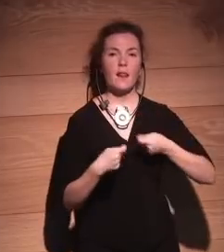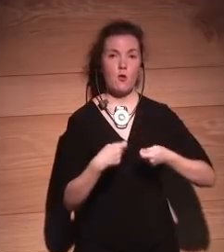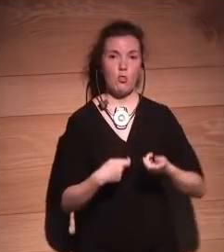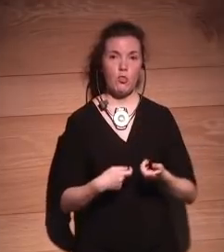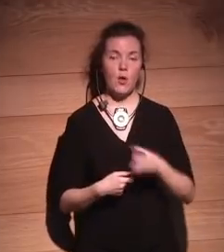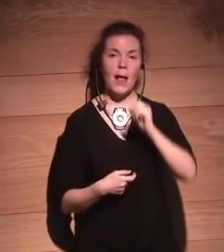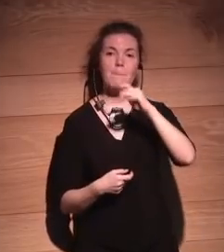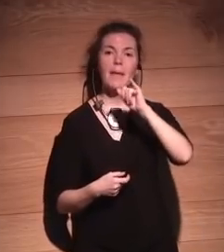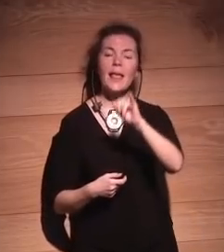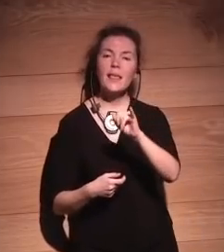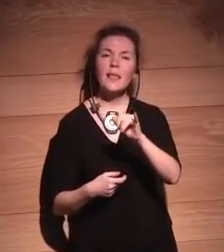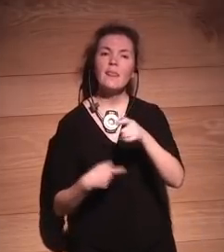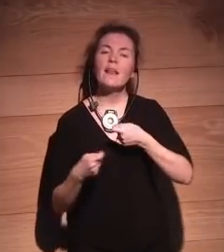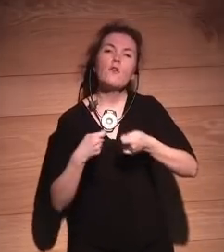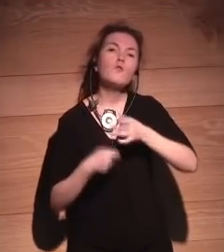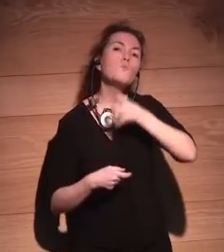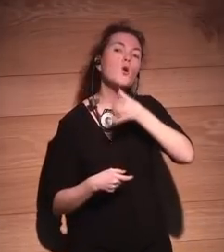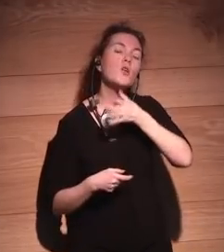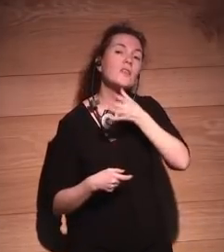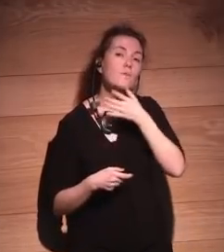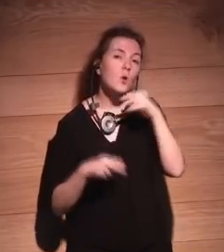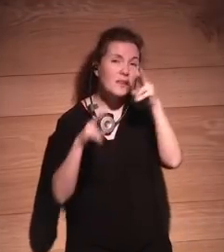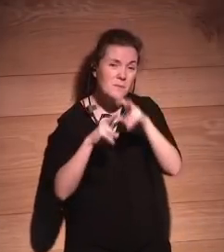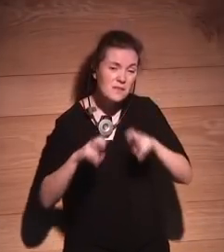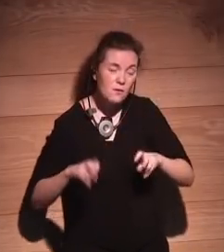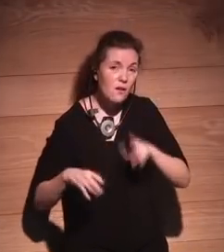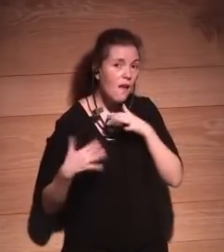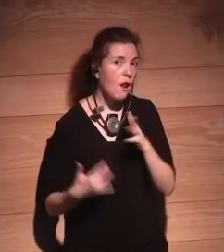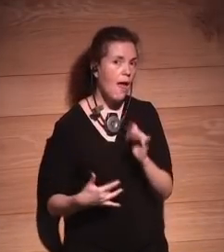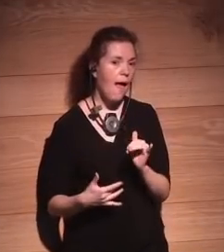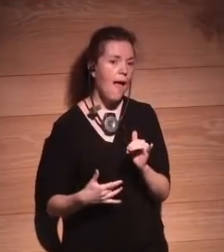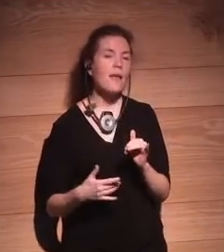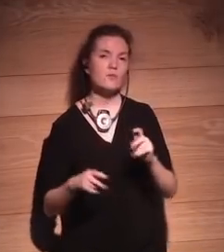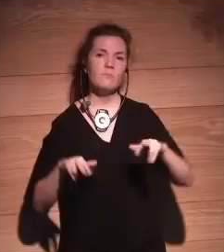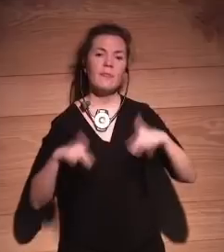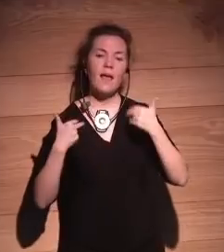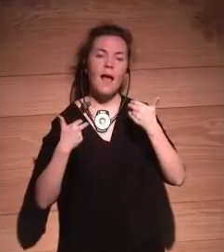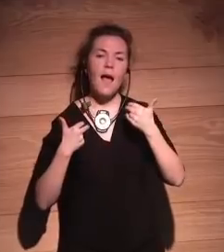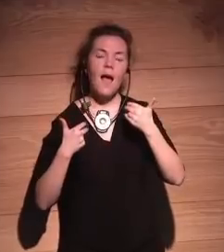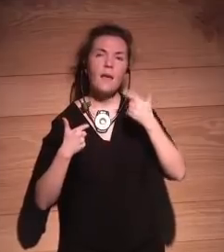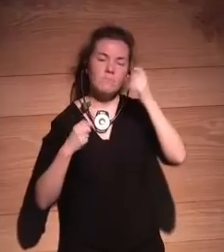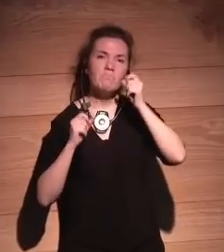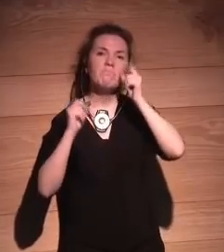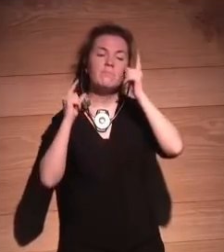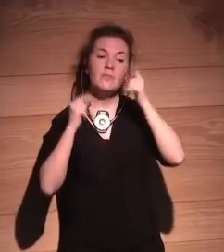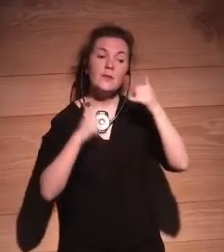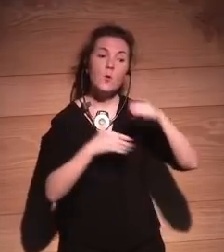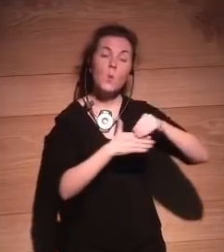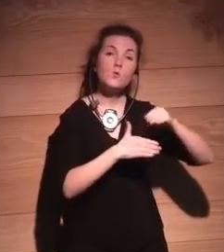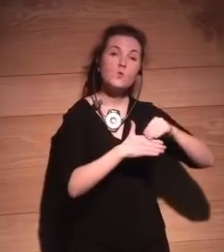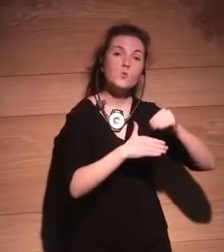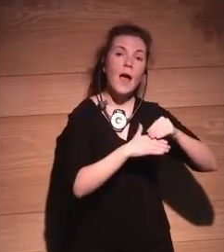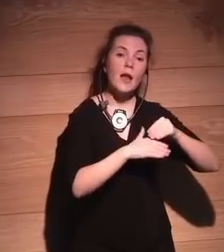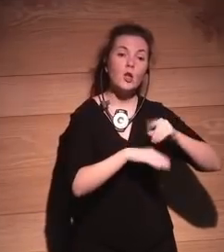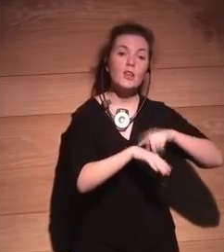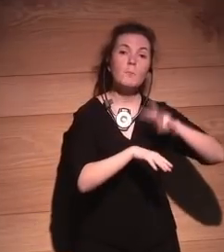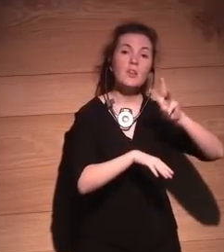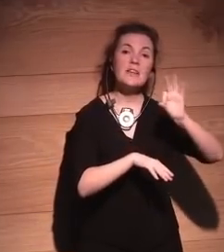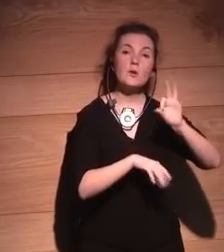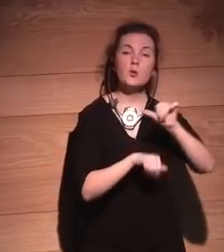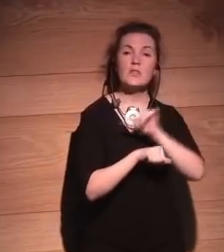Es un KPI de negocio porque las investigaciones que existen te permiten concluir que cuando un usuario pasa más de 3